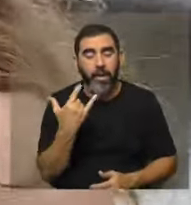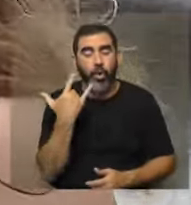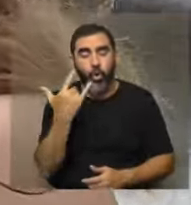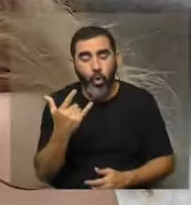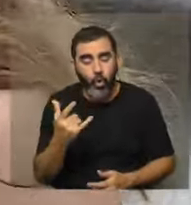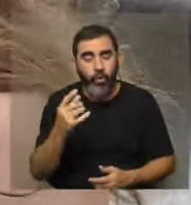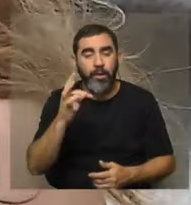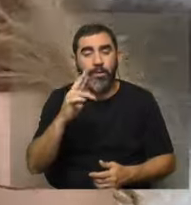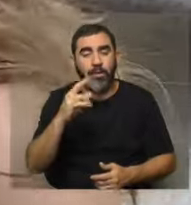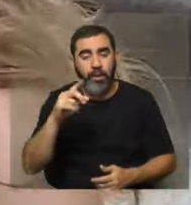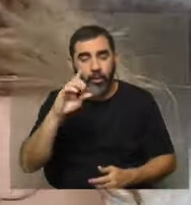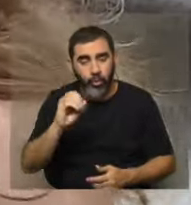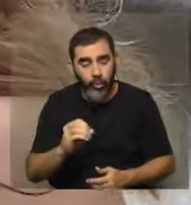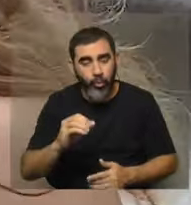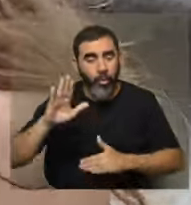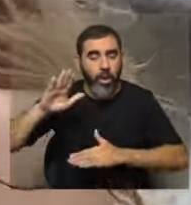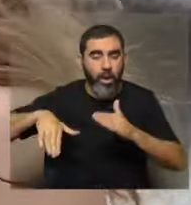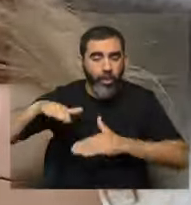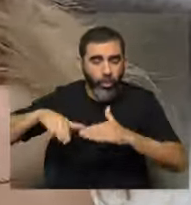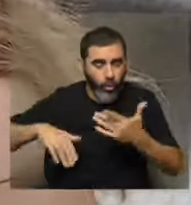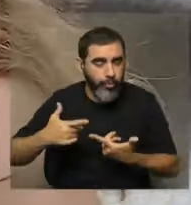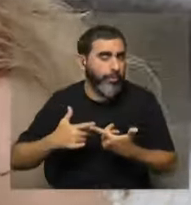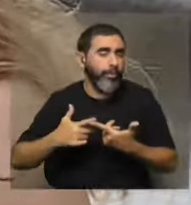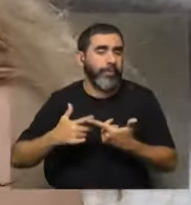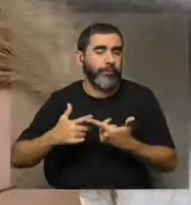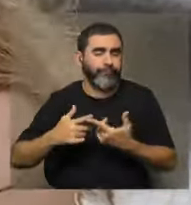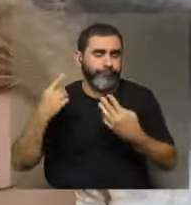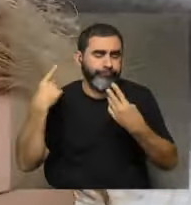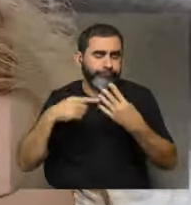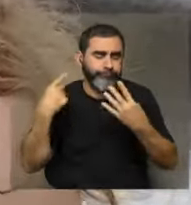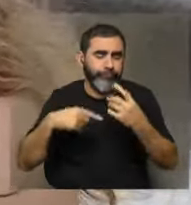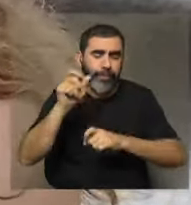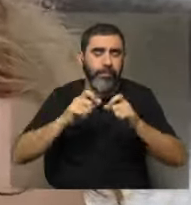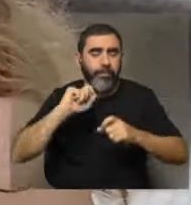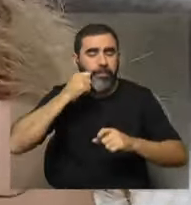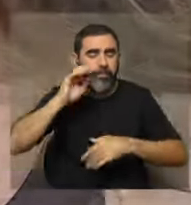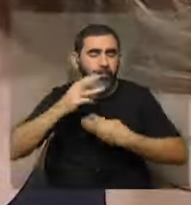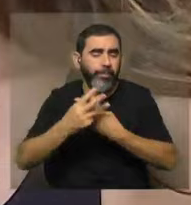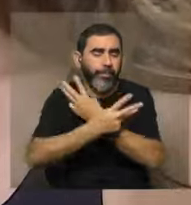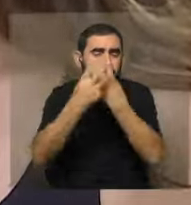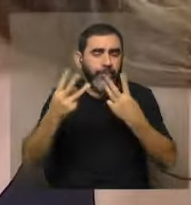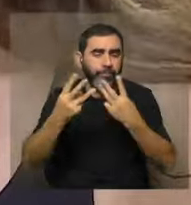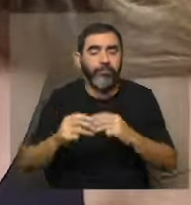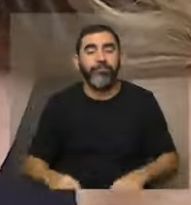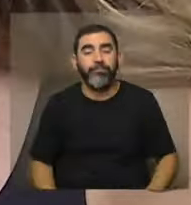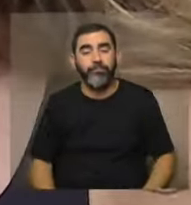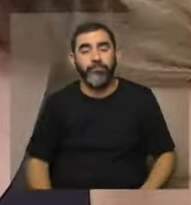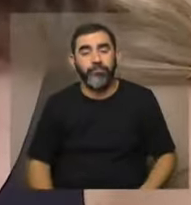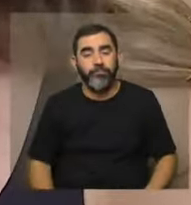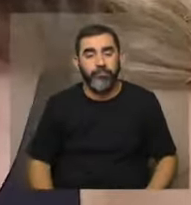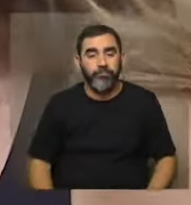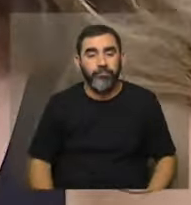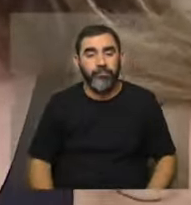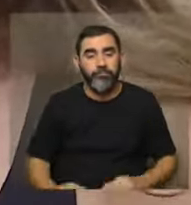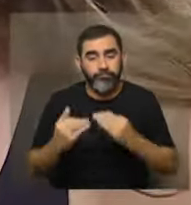tango milonga candombe lo que la gente quiera y y bueno y tienen que armarse